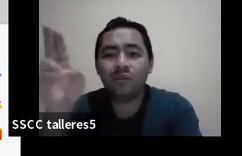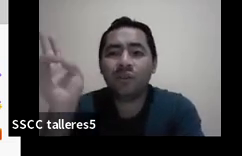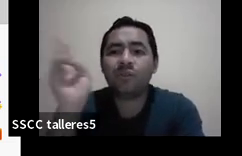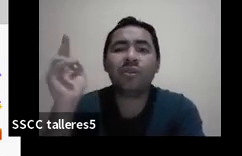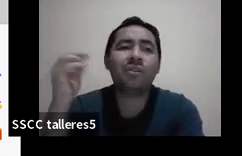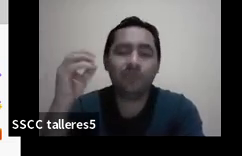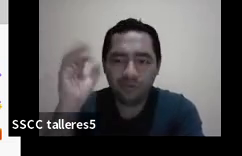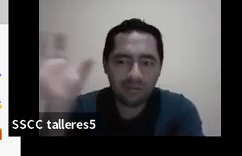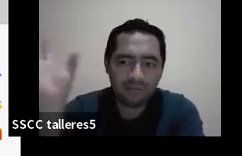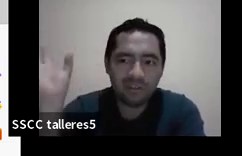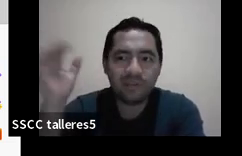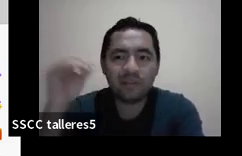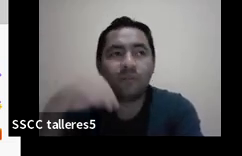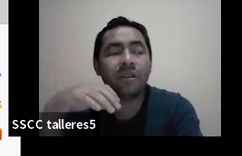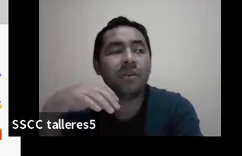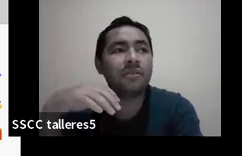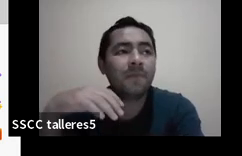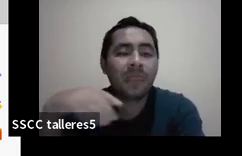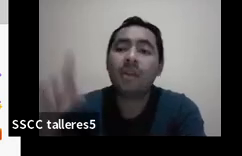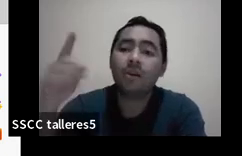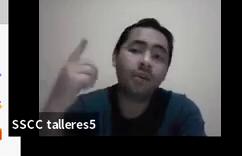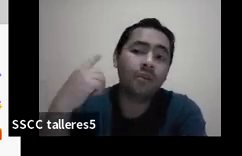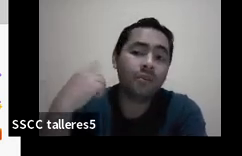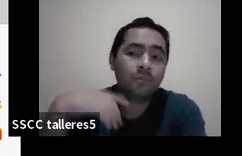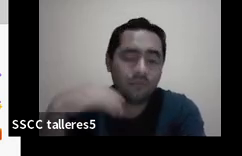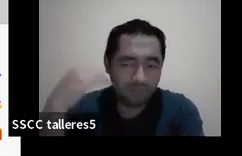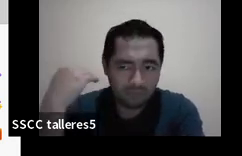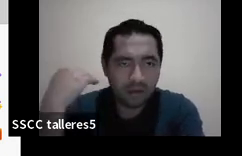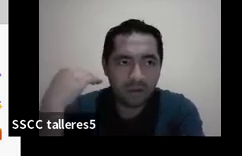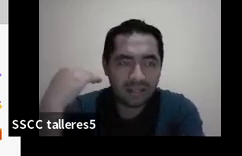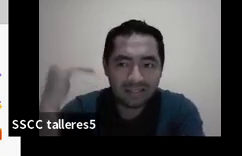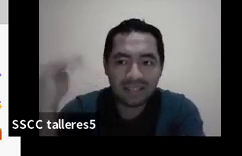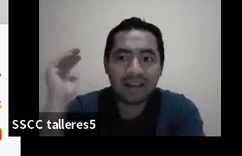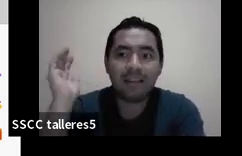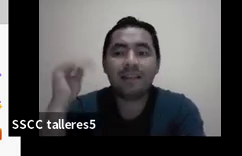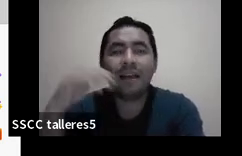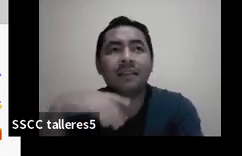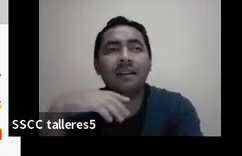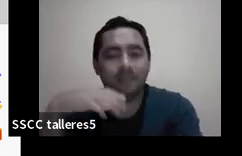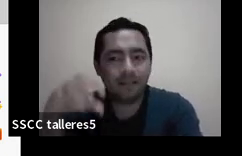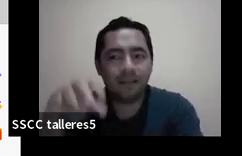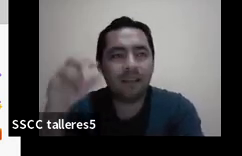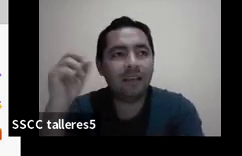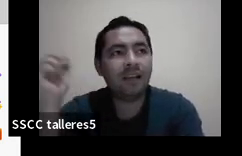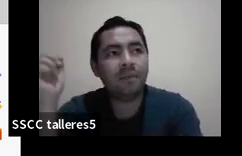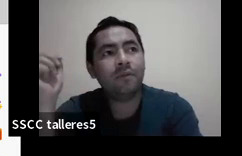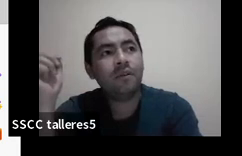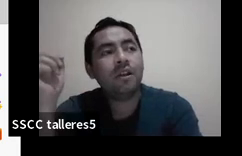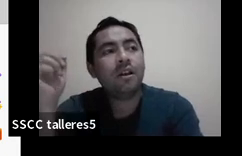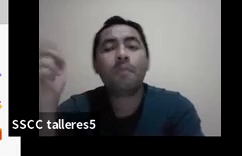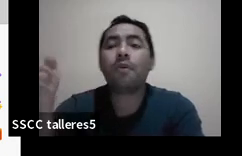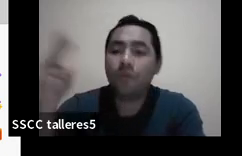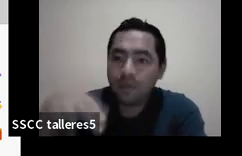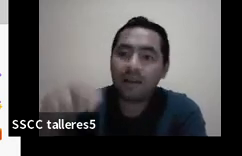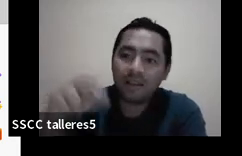a tener sus hijos sorditos. Muchas veces he escuchado eso. O incluso algunas décadas atrás, aquí en el